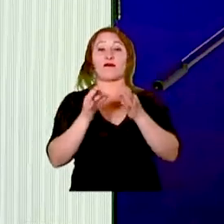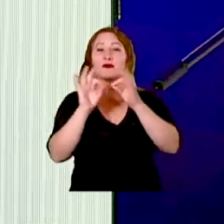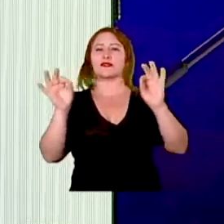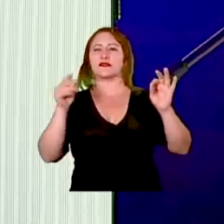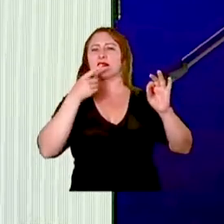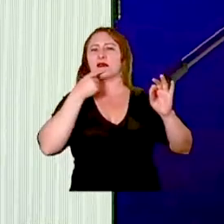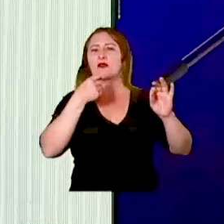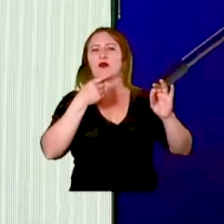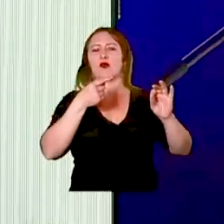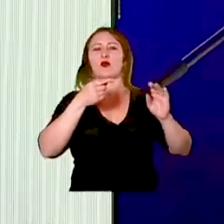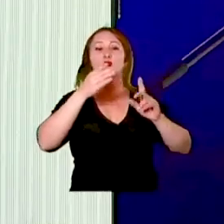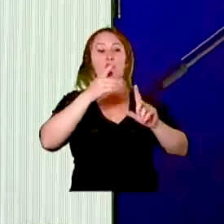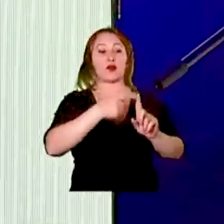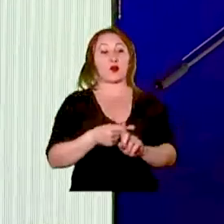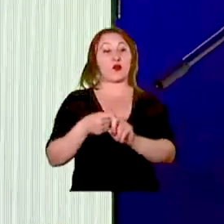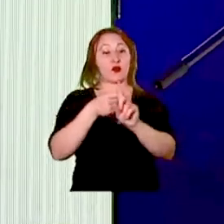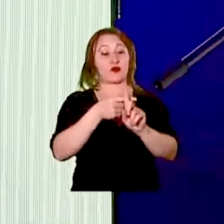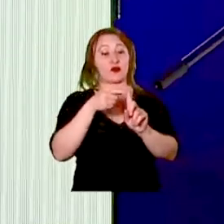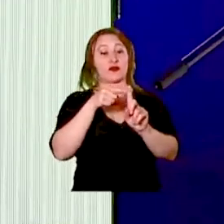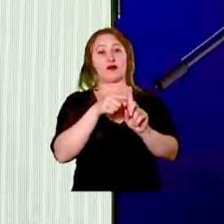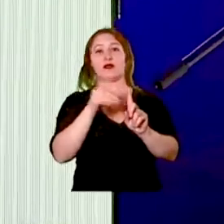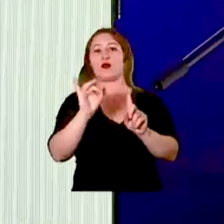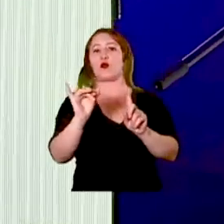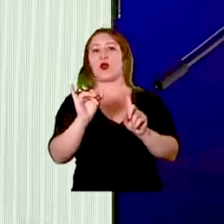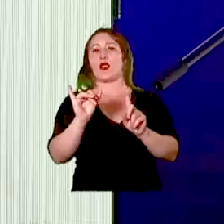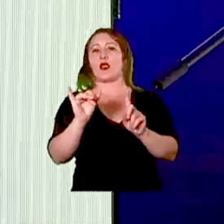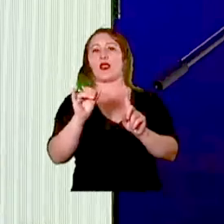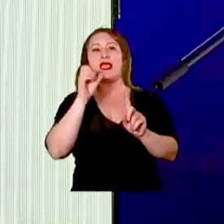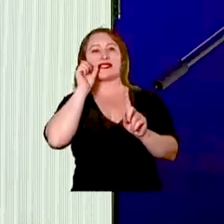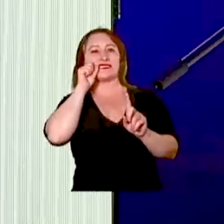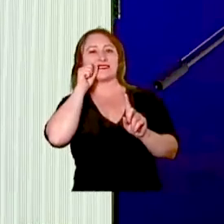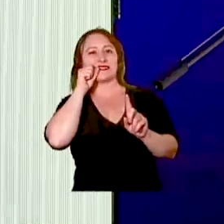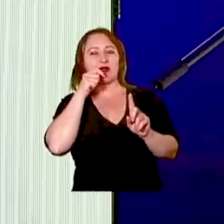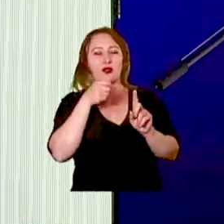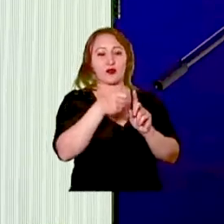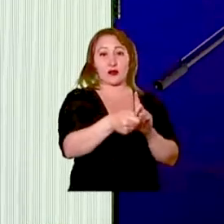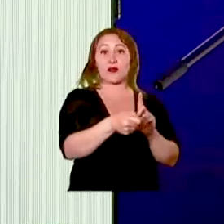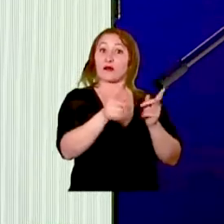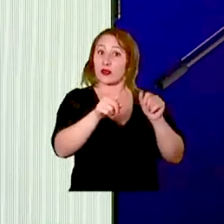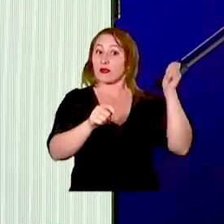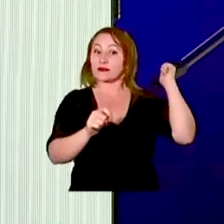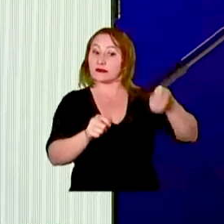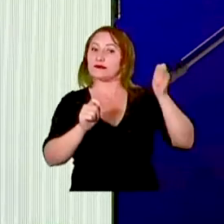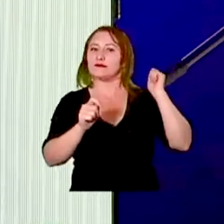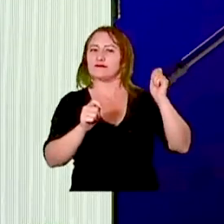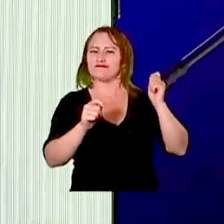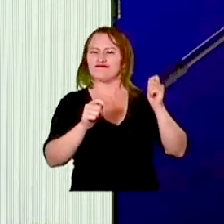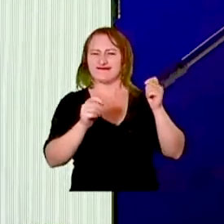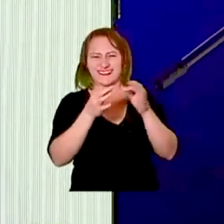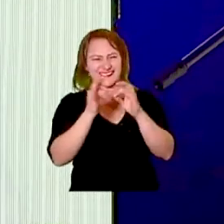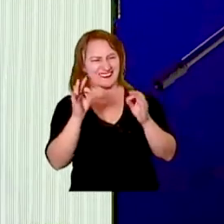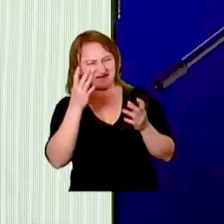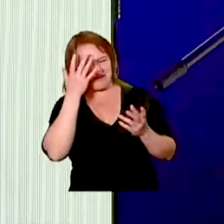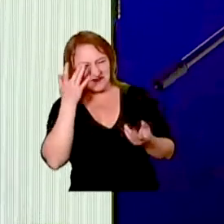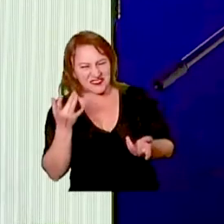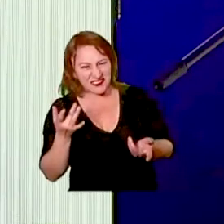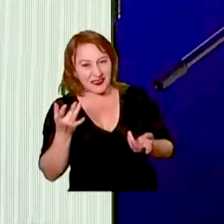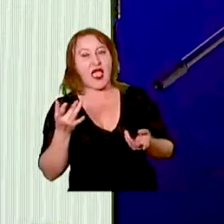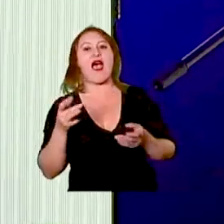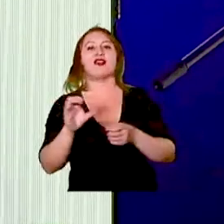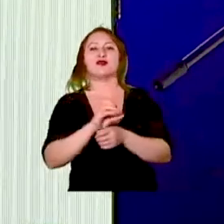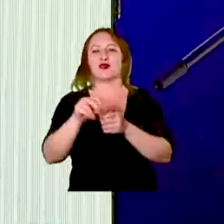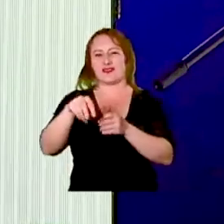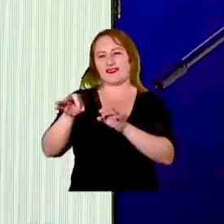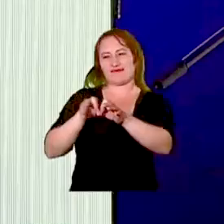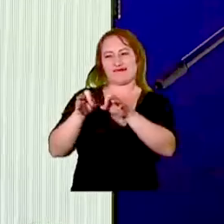digo que la Procuraduría tiene una función de garrote y zanahoria. Y esa expresión que la utilizo para explicarle a la ciudadanía, sobre todo